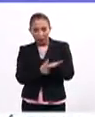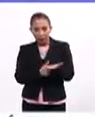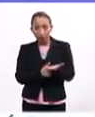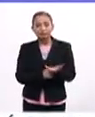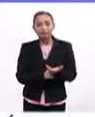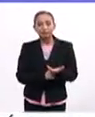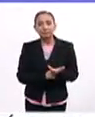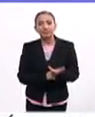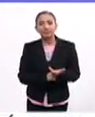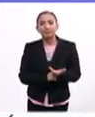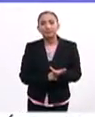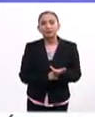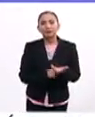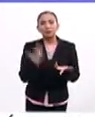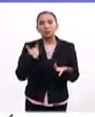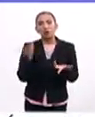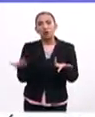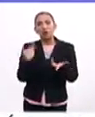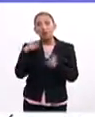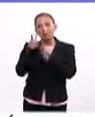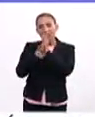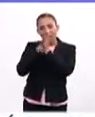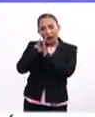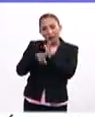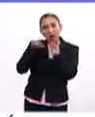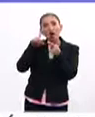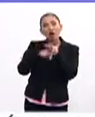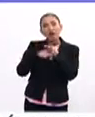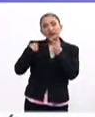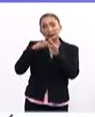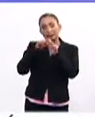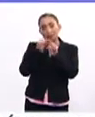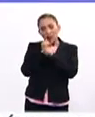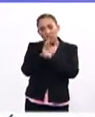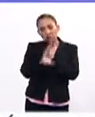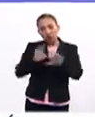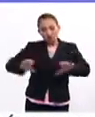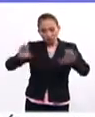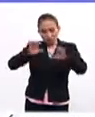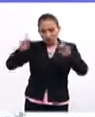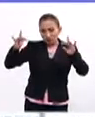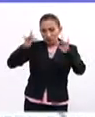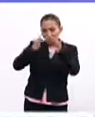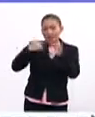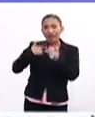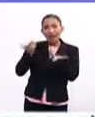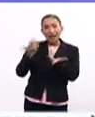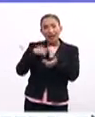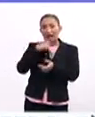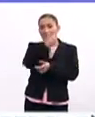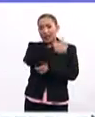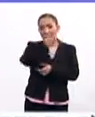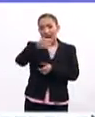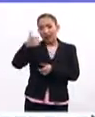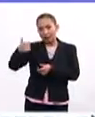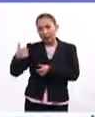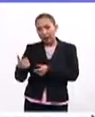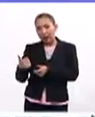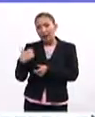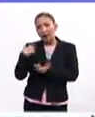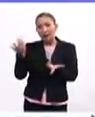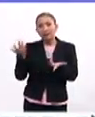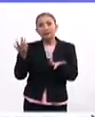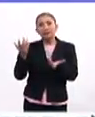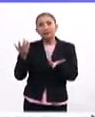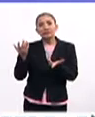los recursos audiovisuales y con los recursos informáticos que se cuentan en cada una de